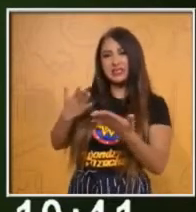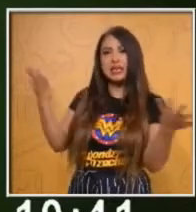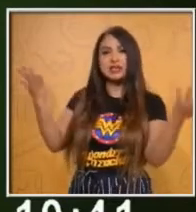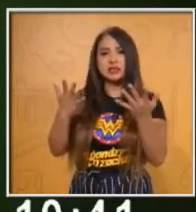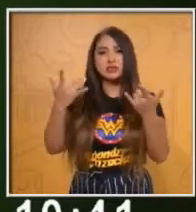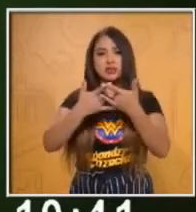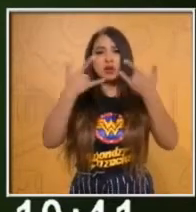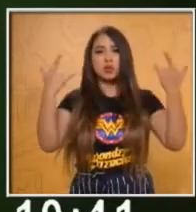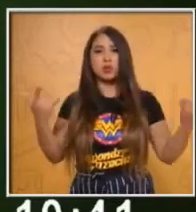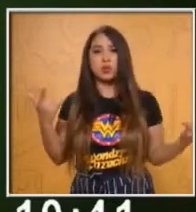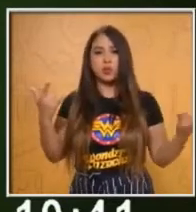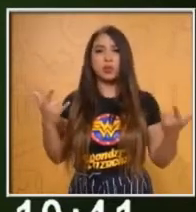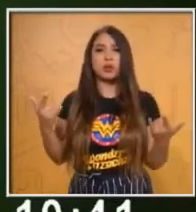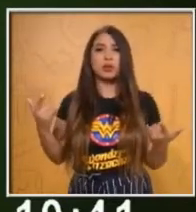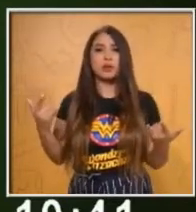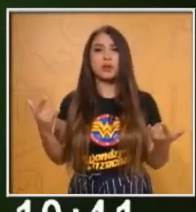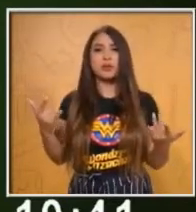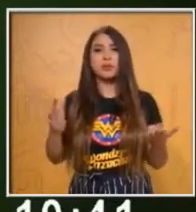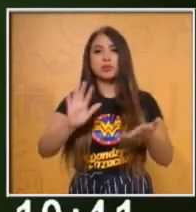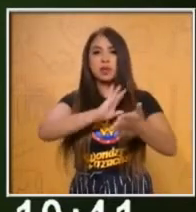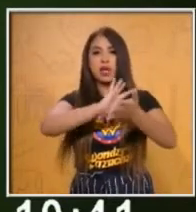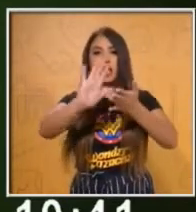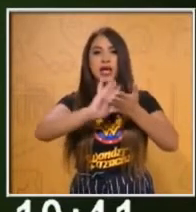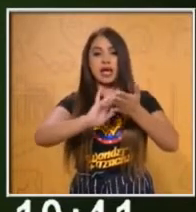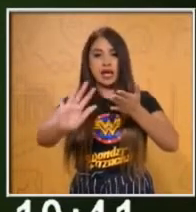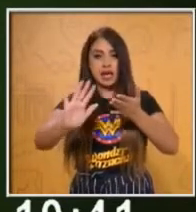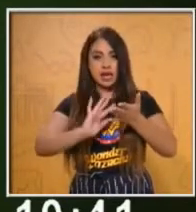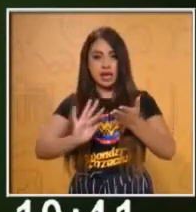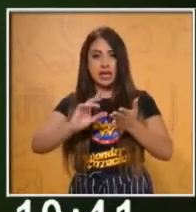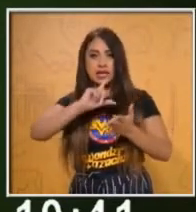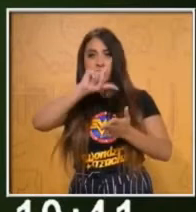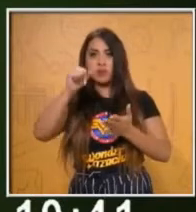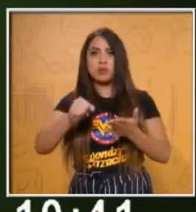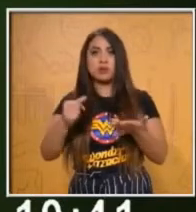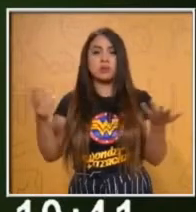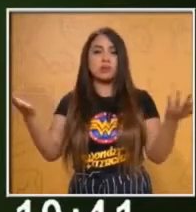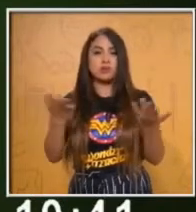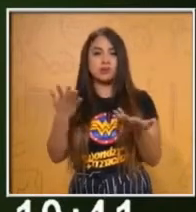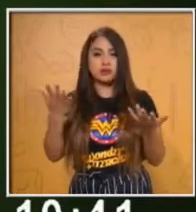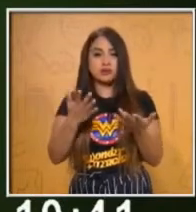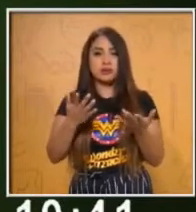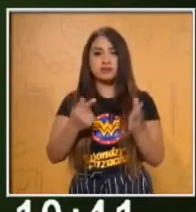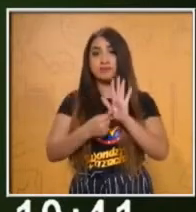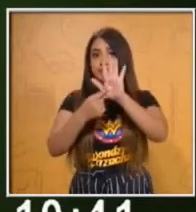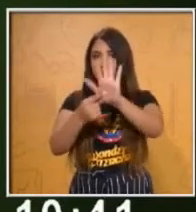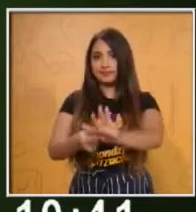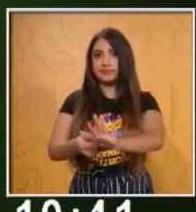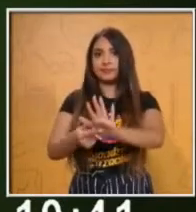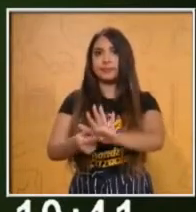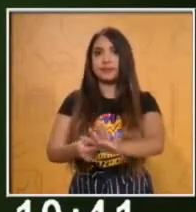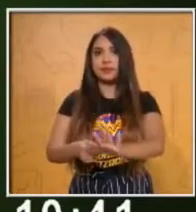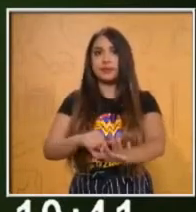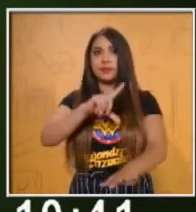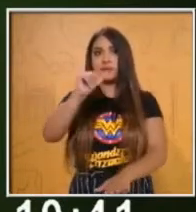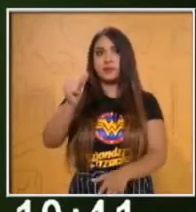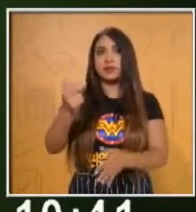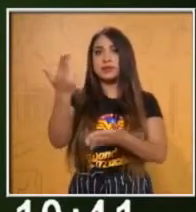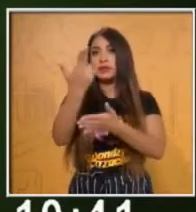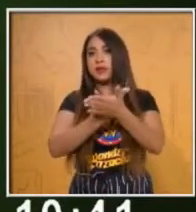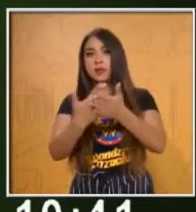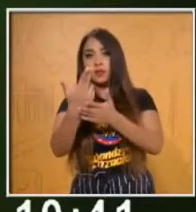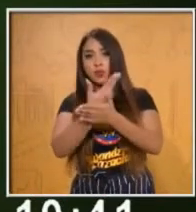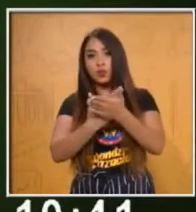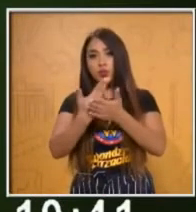ahora lo vamos a leer en voz alta, lo vamos a representar y nos van a decir. Después de eso, dibujas los momentos